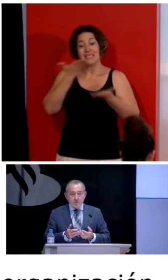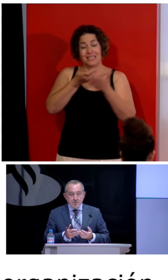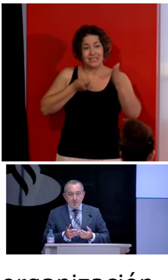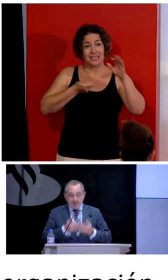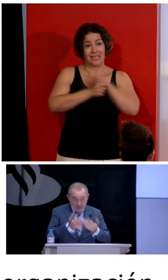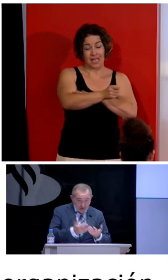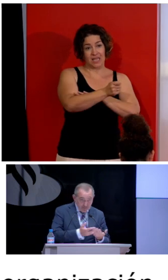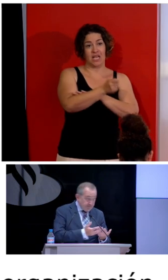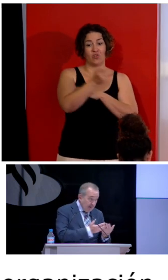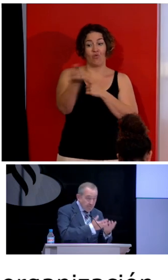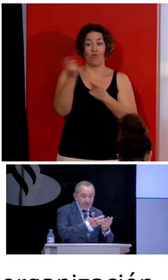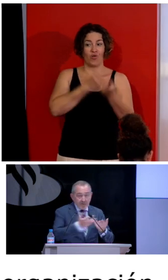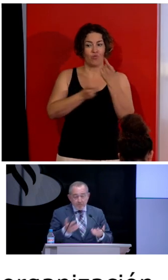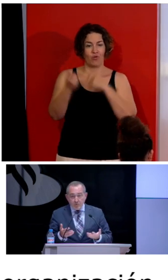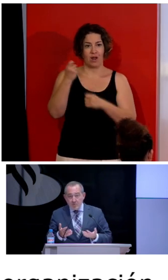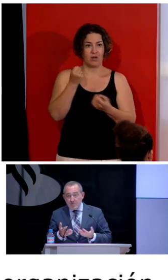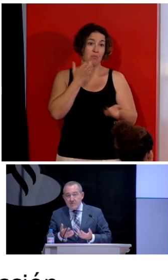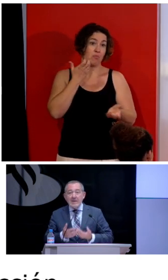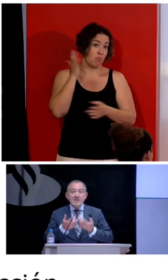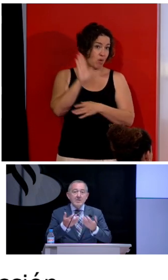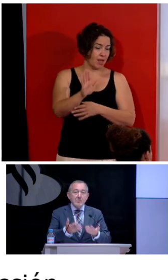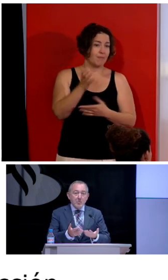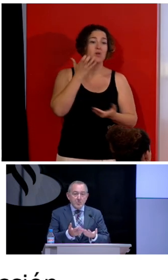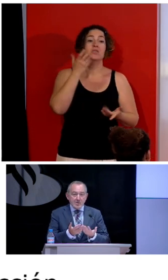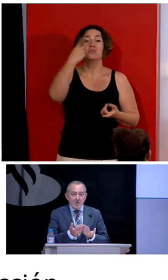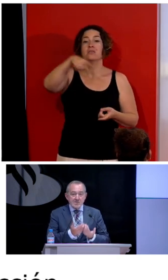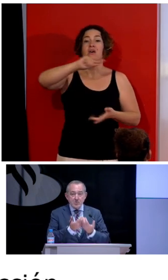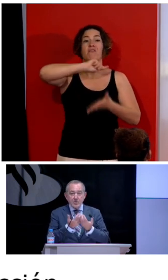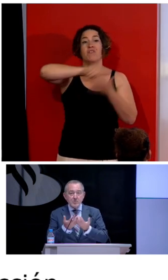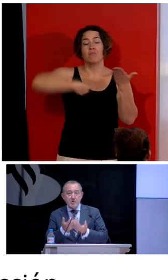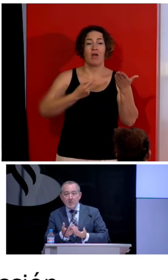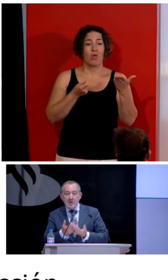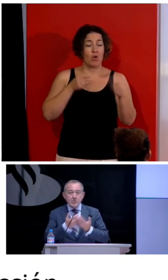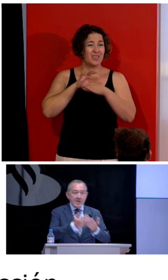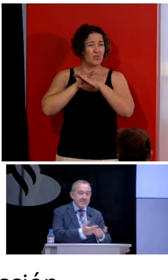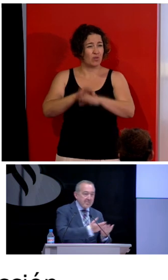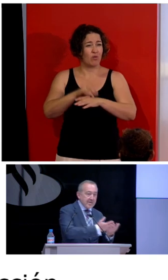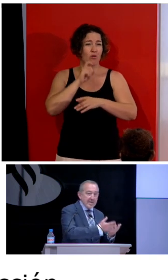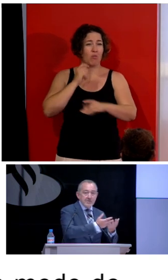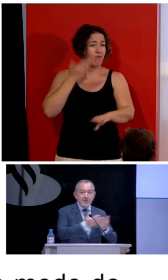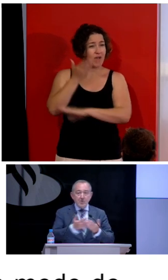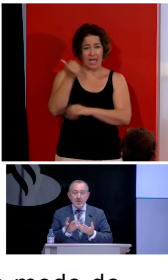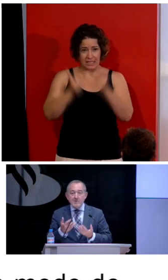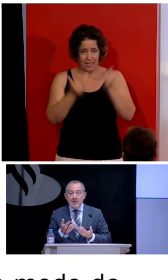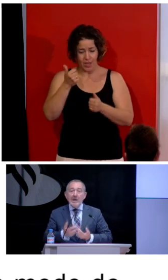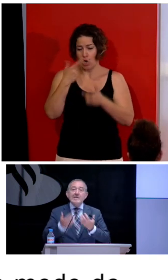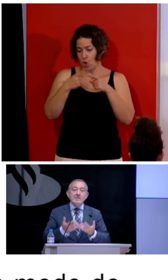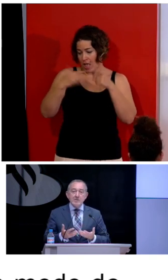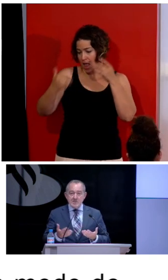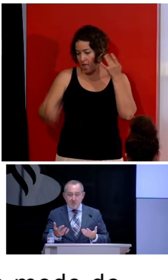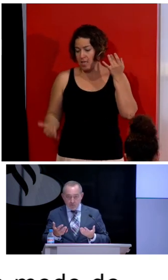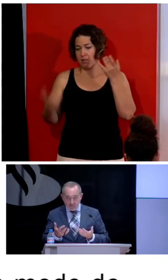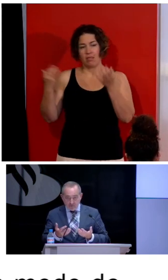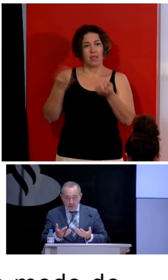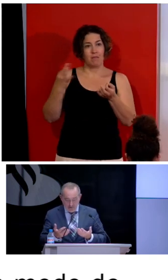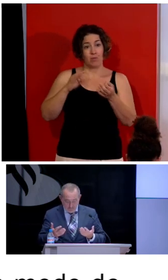formularios. De hecho, a modo de ejemplo, si alguien hace unas hojas de instrucción de cómo hay que acudir al examen, qué hay que llevar o no hay que llevar, hay que escribirlas